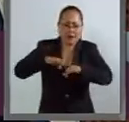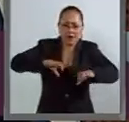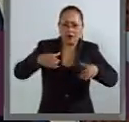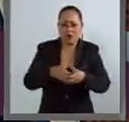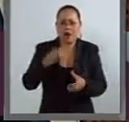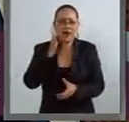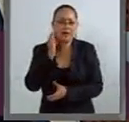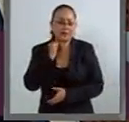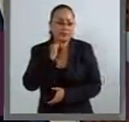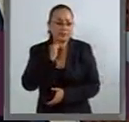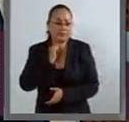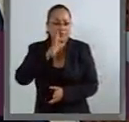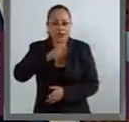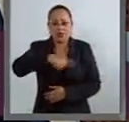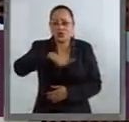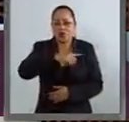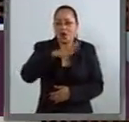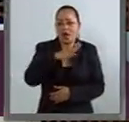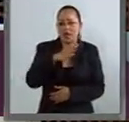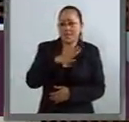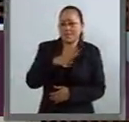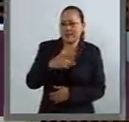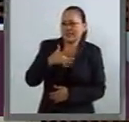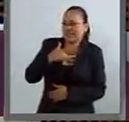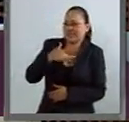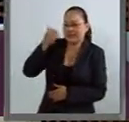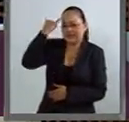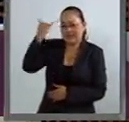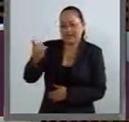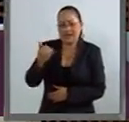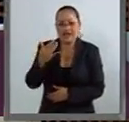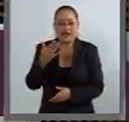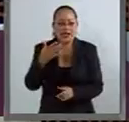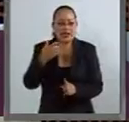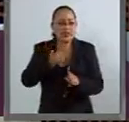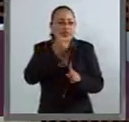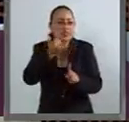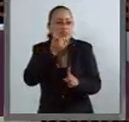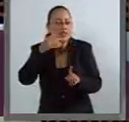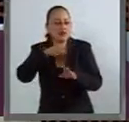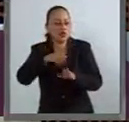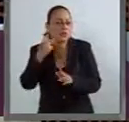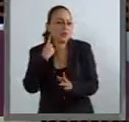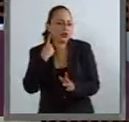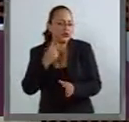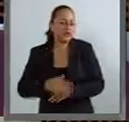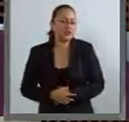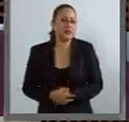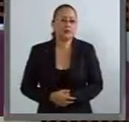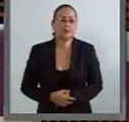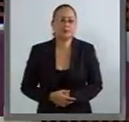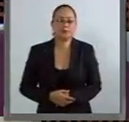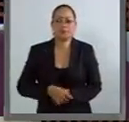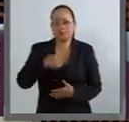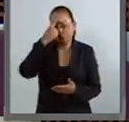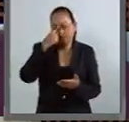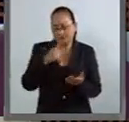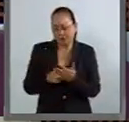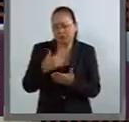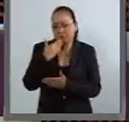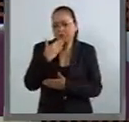mala percepción, corrijo, que se tiene de la clase política. Me parece muy